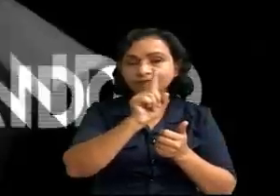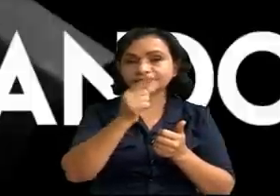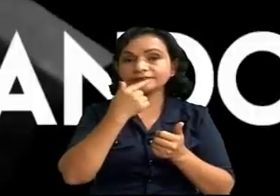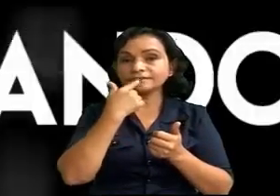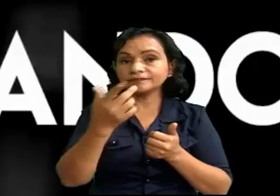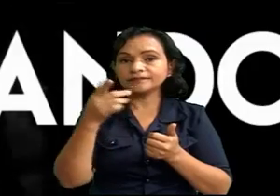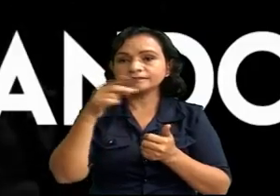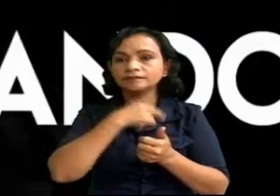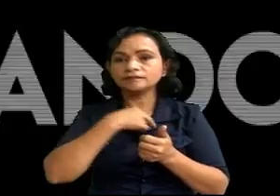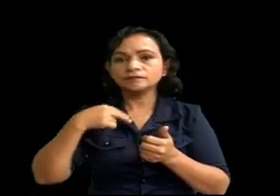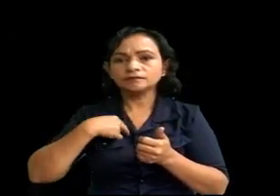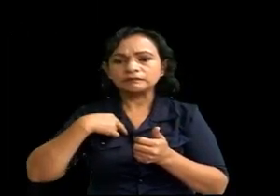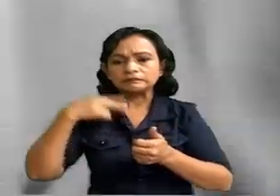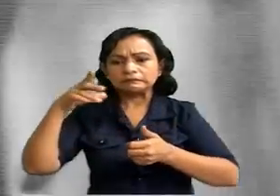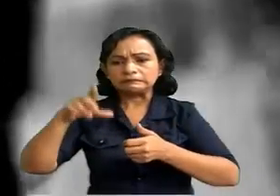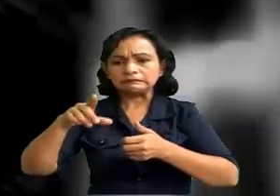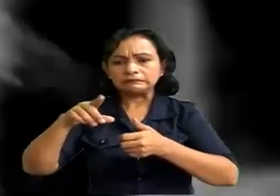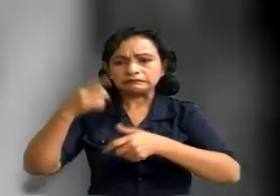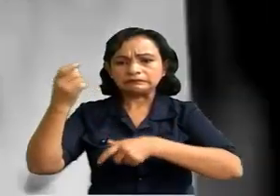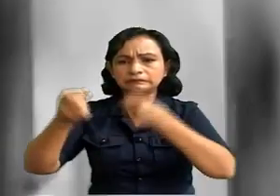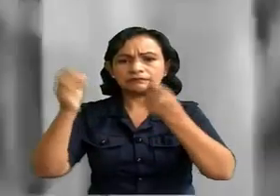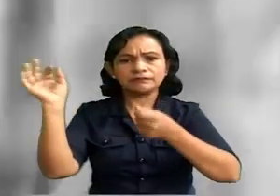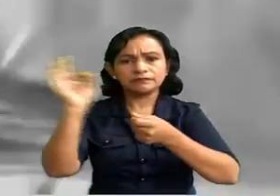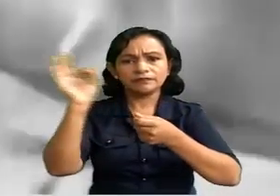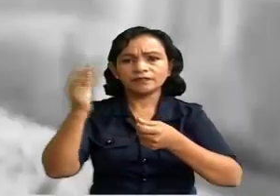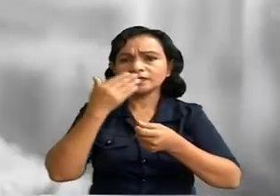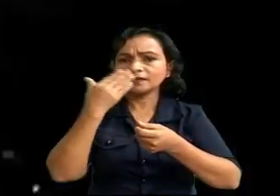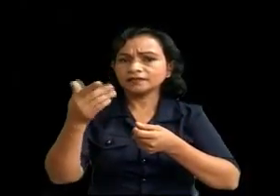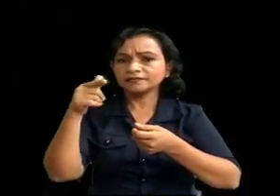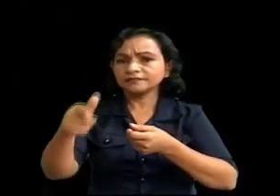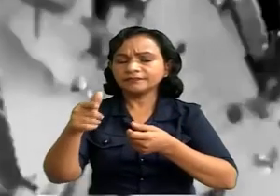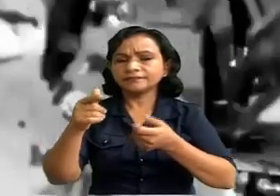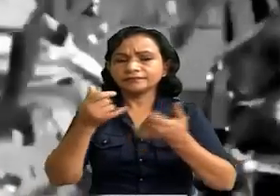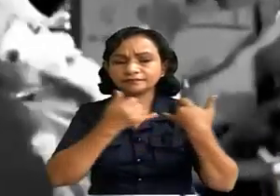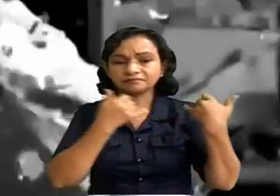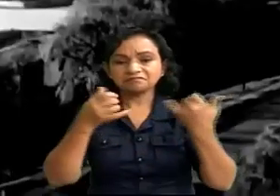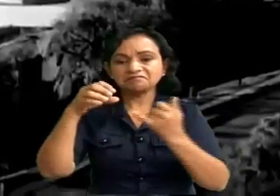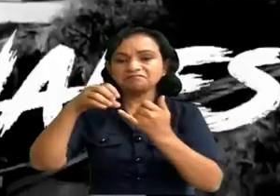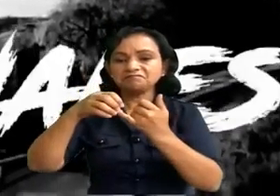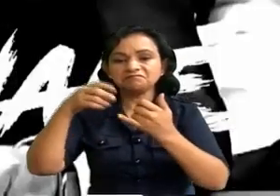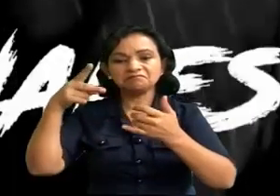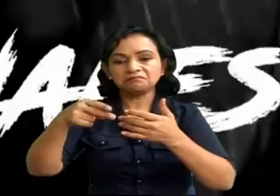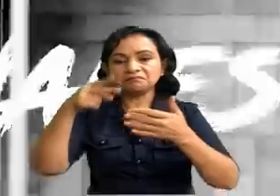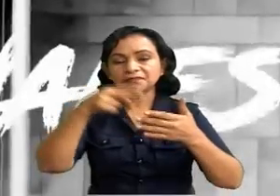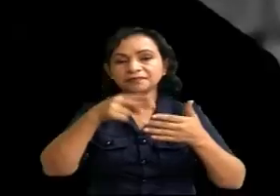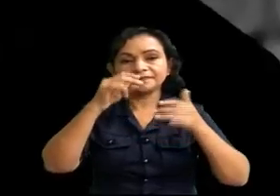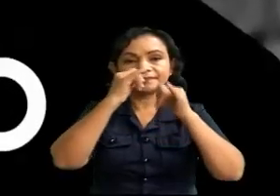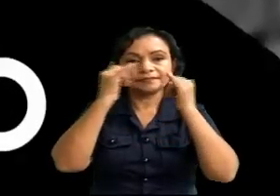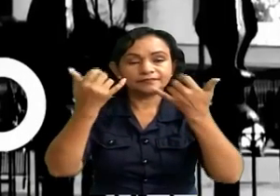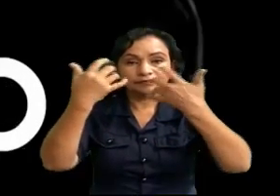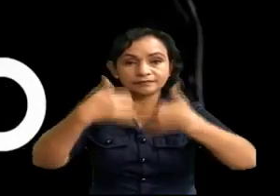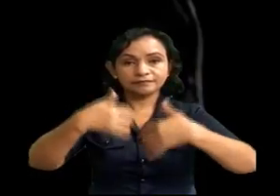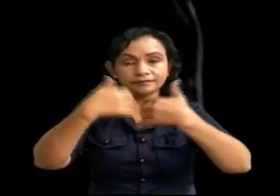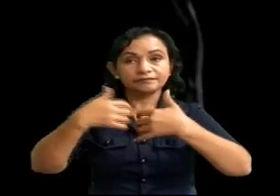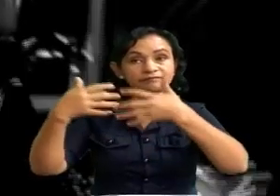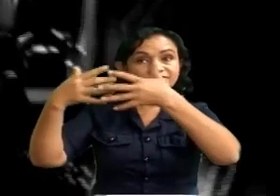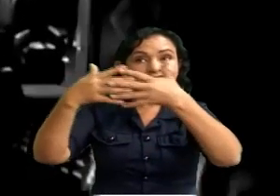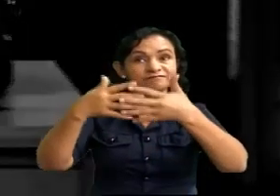fueron desmantelando de buena manera ese instituto, porque a las transnacionales y al